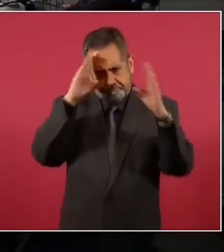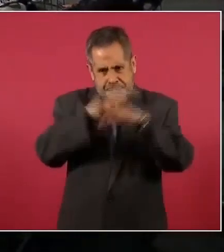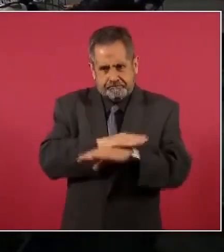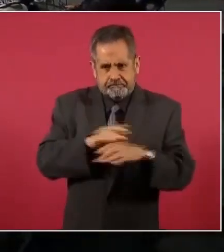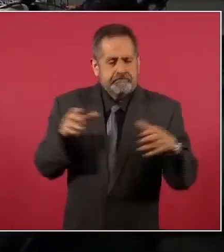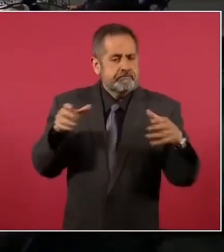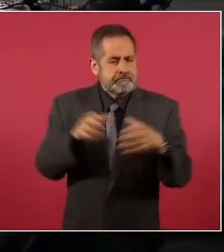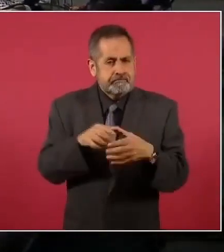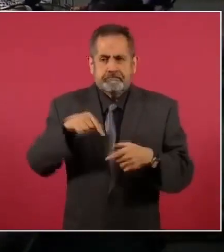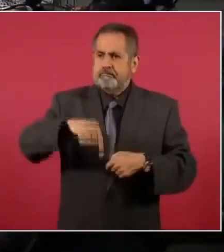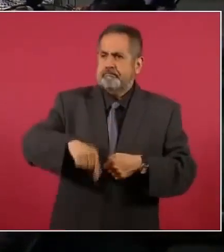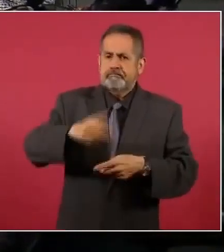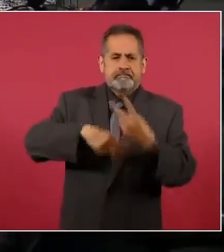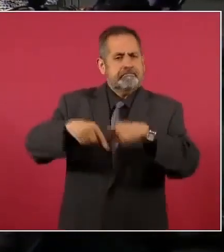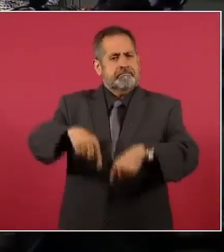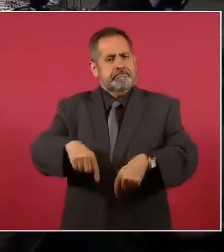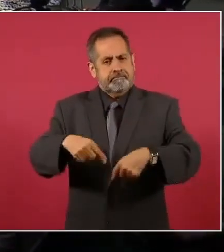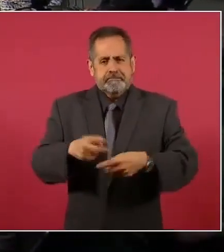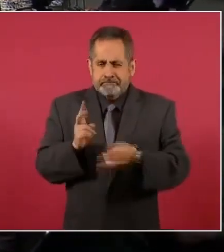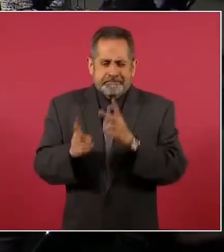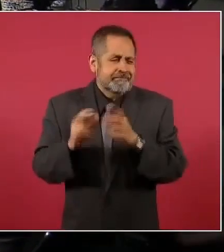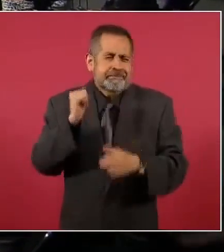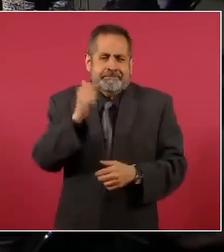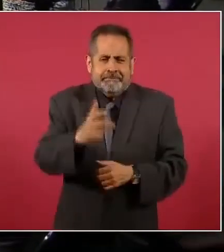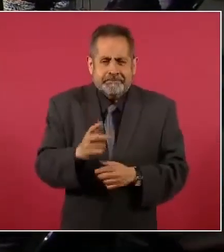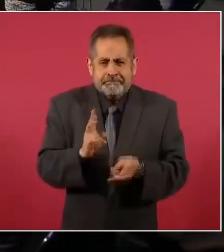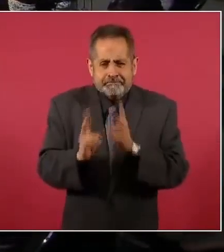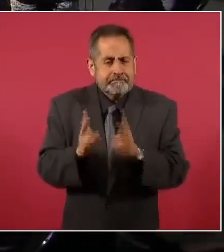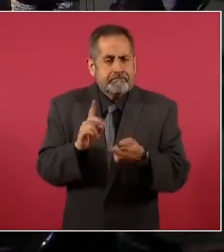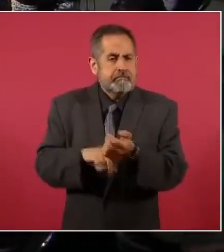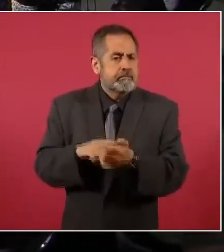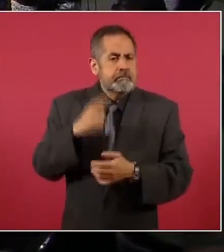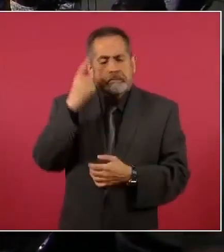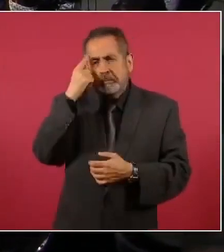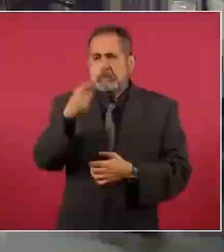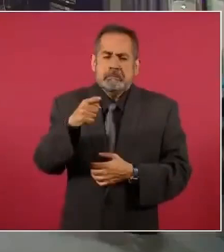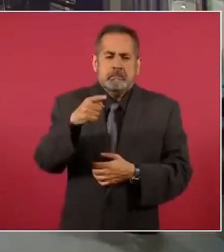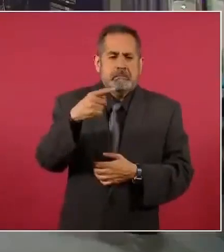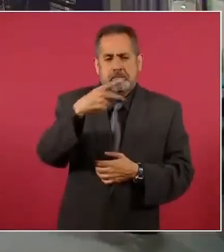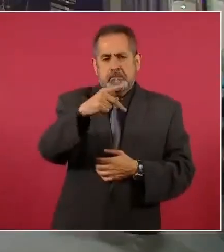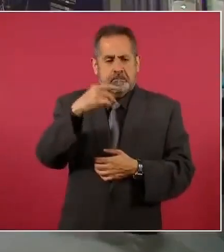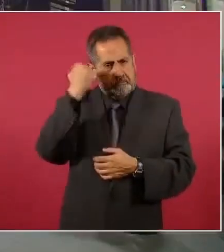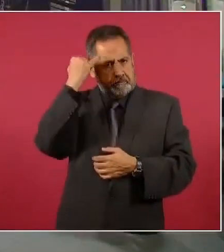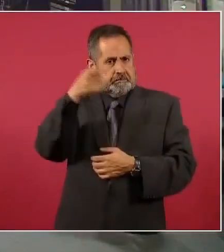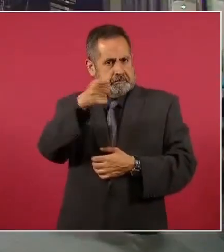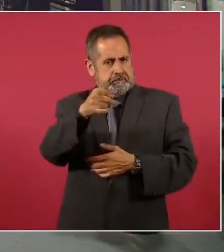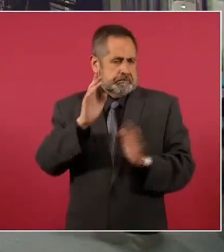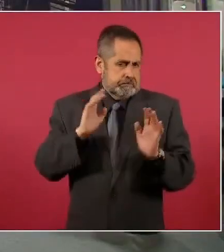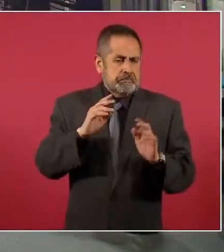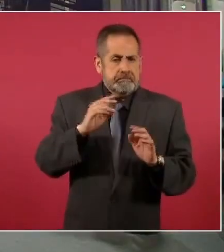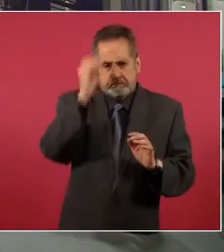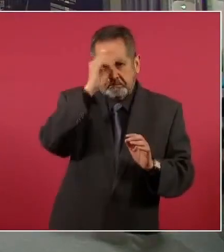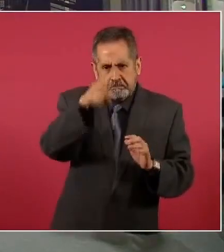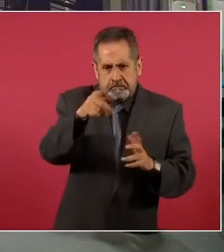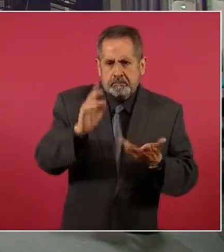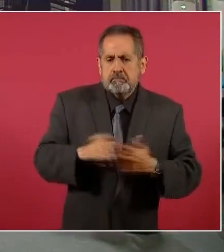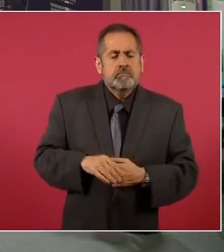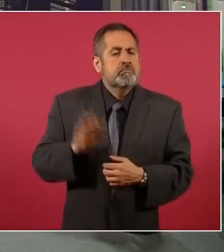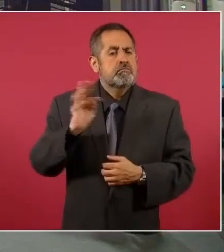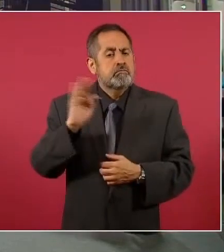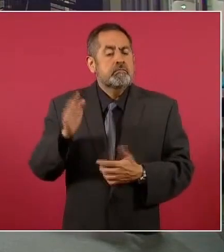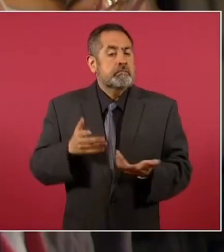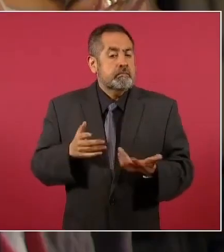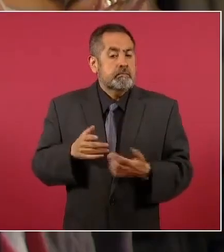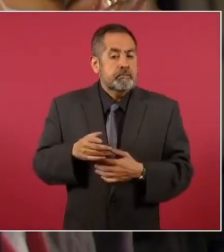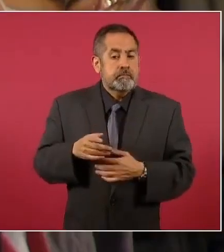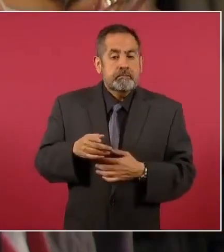o aquí a Palacio Nacional. No sé, finalmente, si hay alguna postura de su parte, ya que, bueno, se ha mencionado que lo